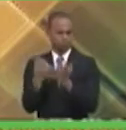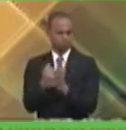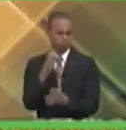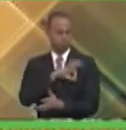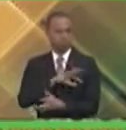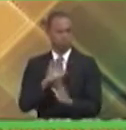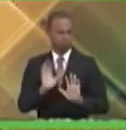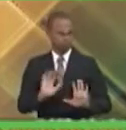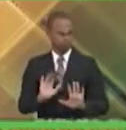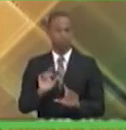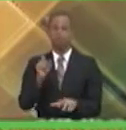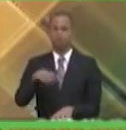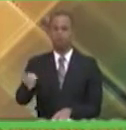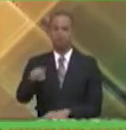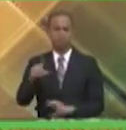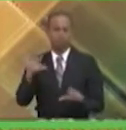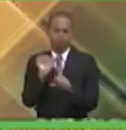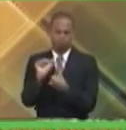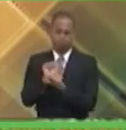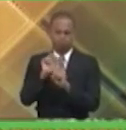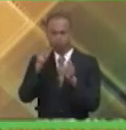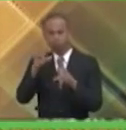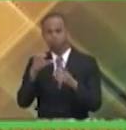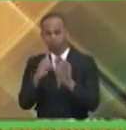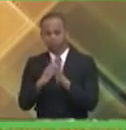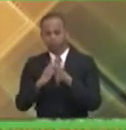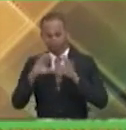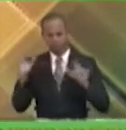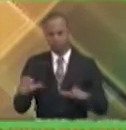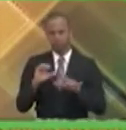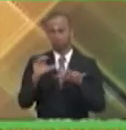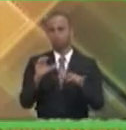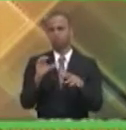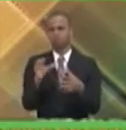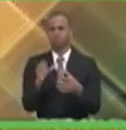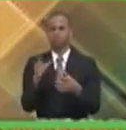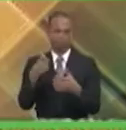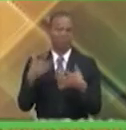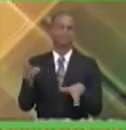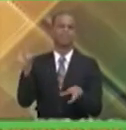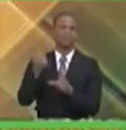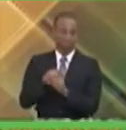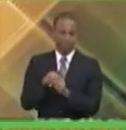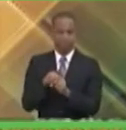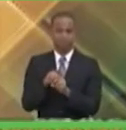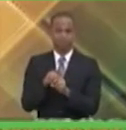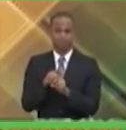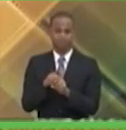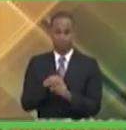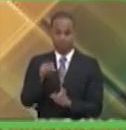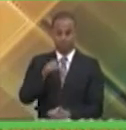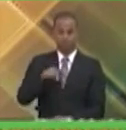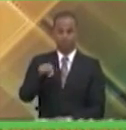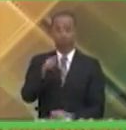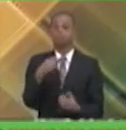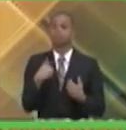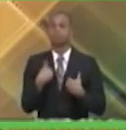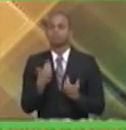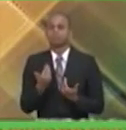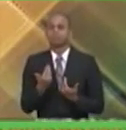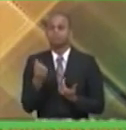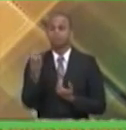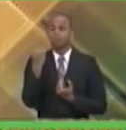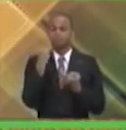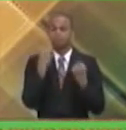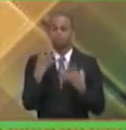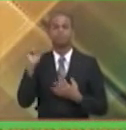la discapacidad ya están trabajando, ya han sido trabajadas, ya han participado. Y de ellas nos quedan muchas